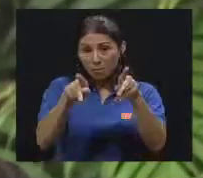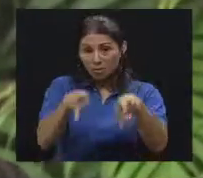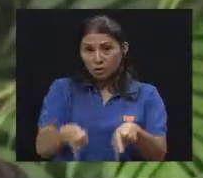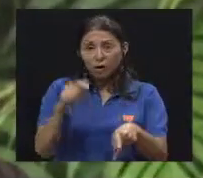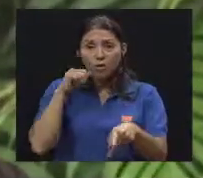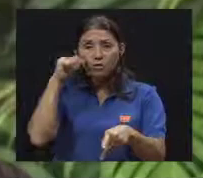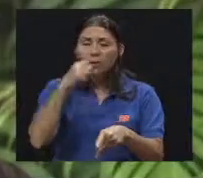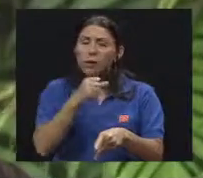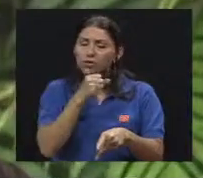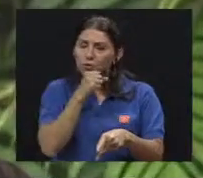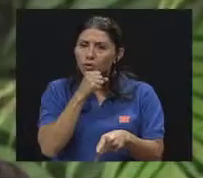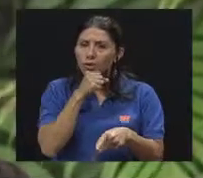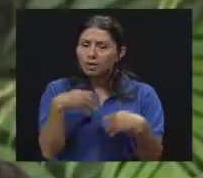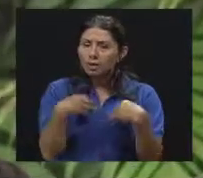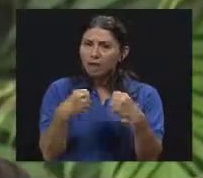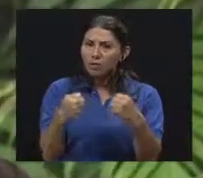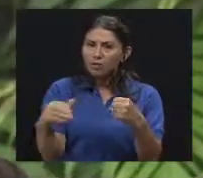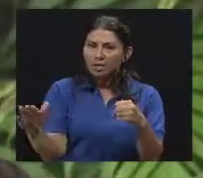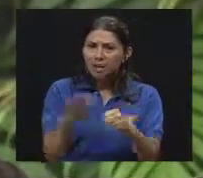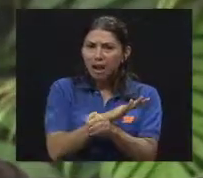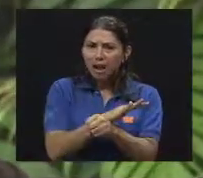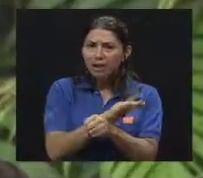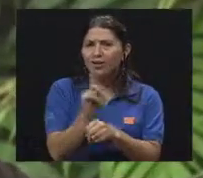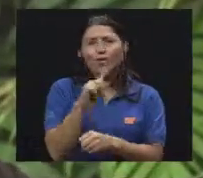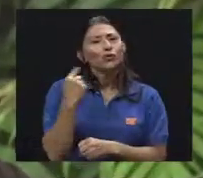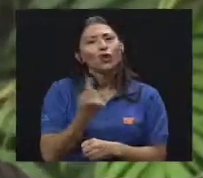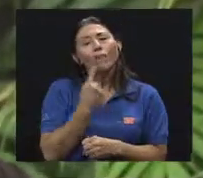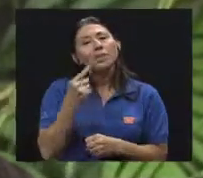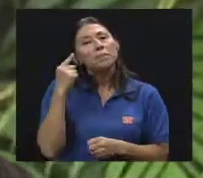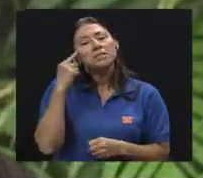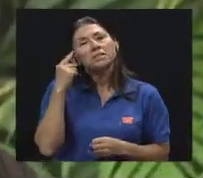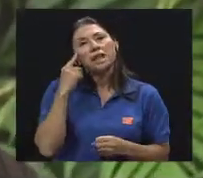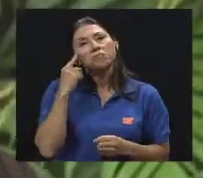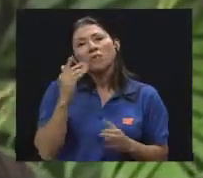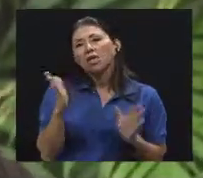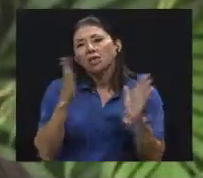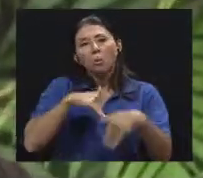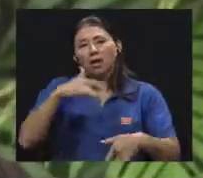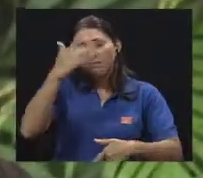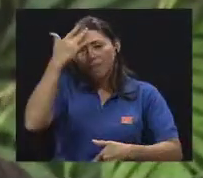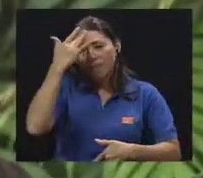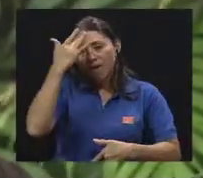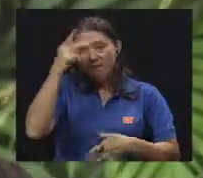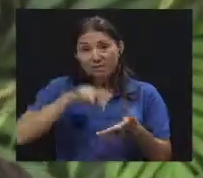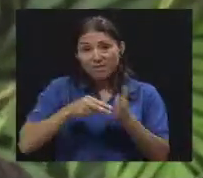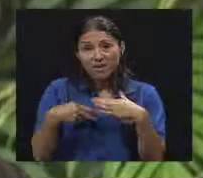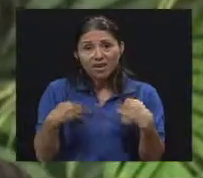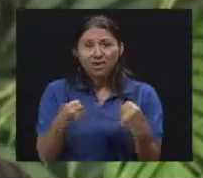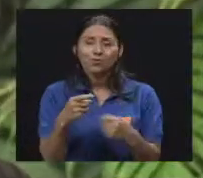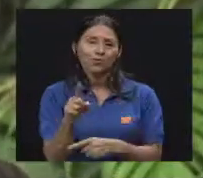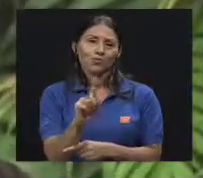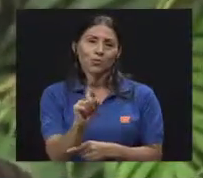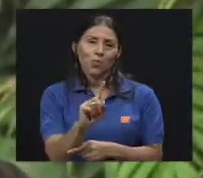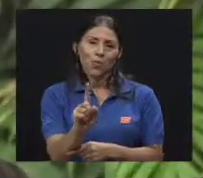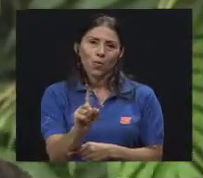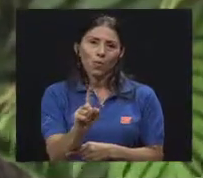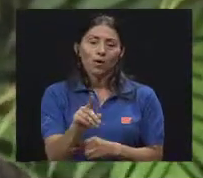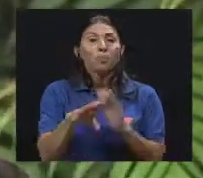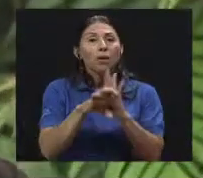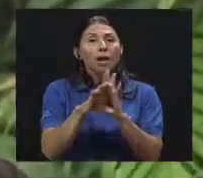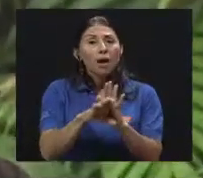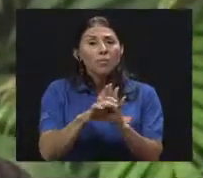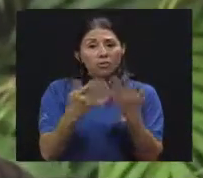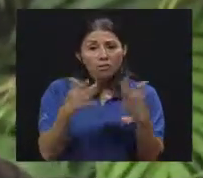de la persona adulta mayor en forma integral y no solo, como decía el doctor, que, bueno, la ausencia de enfermedad física, ¿verdad?, donde hay que